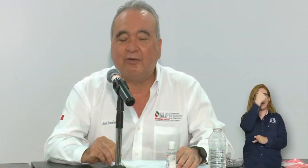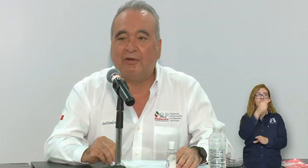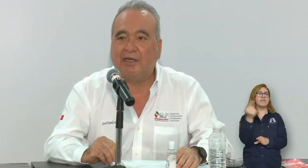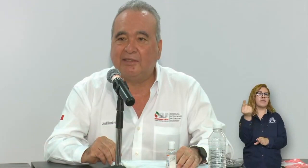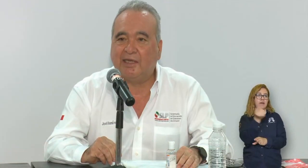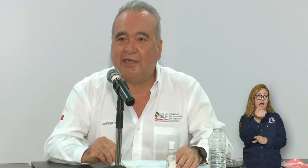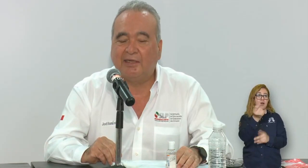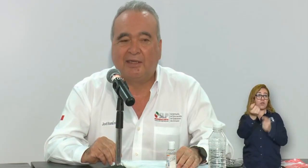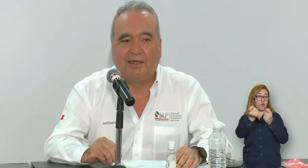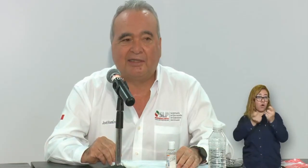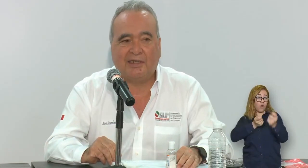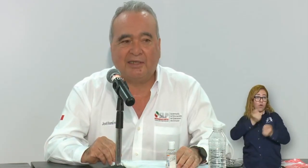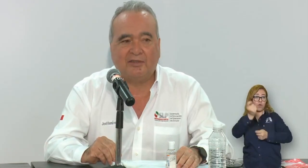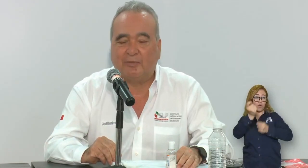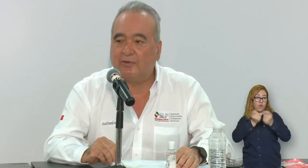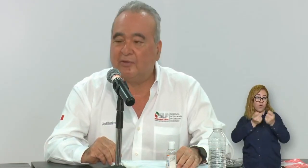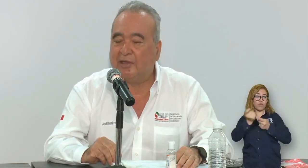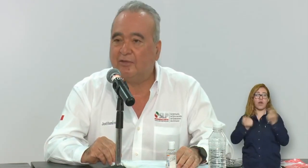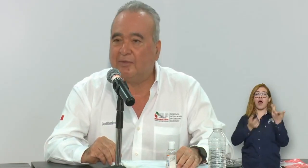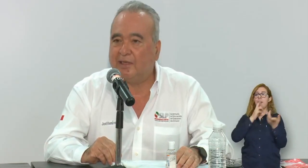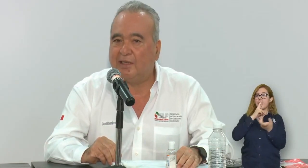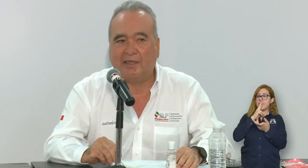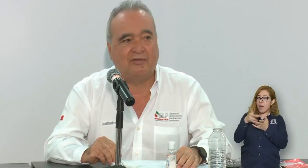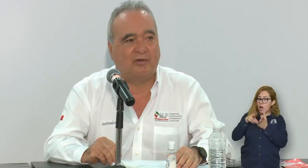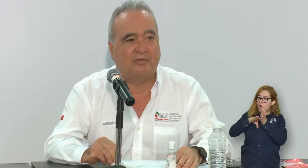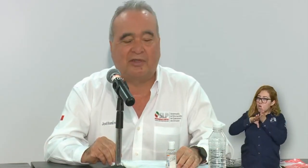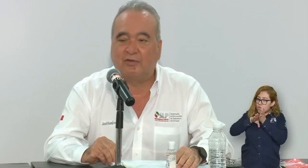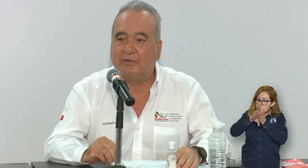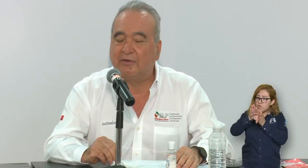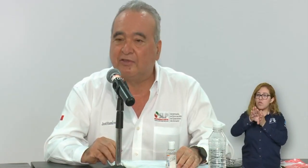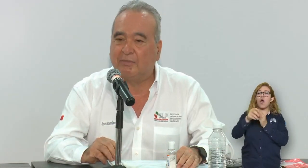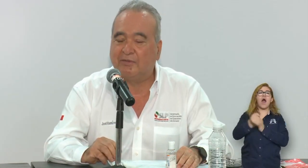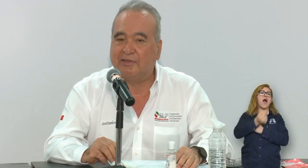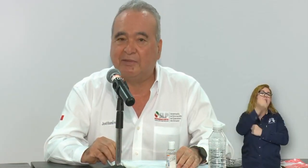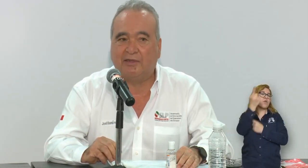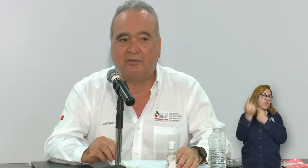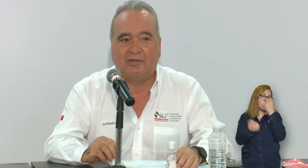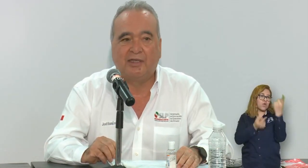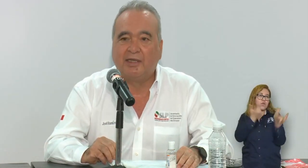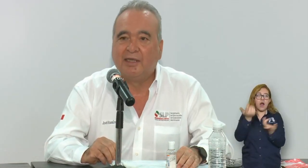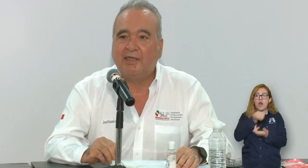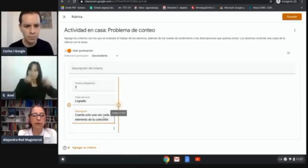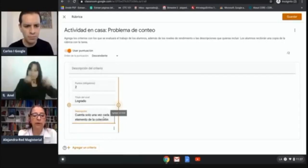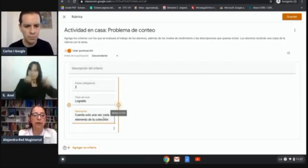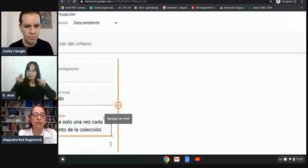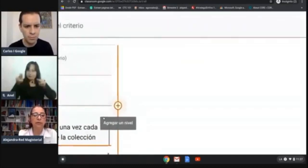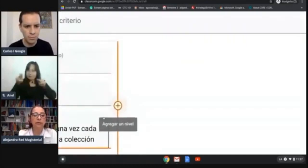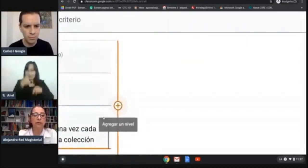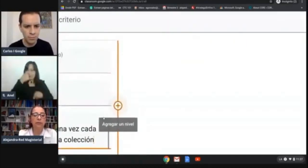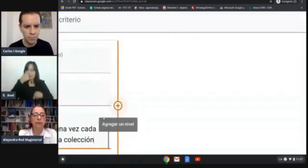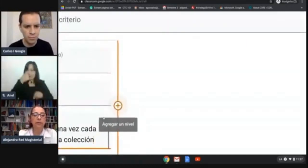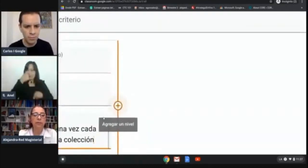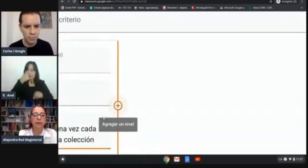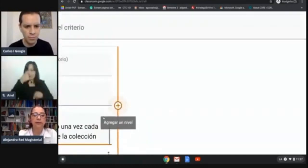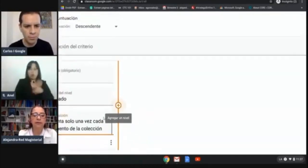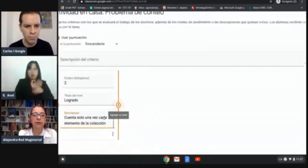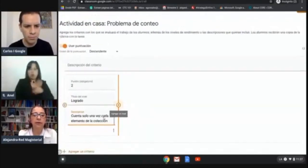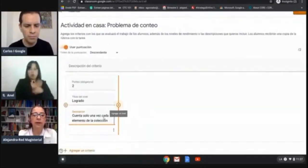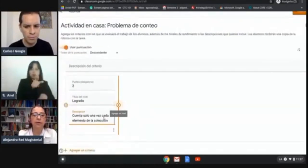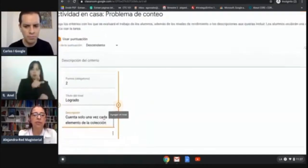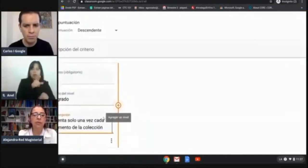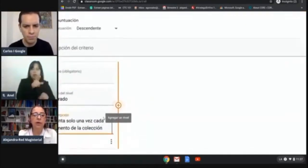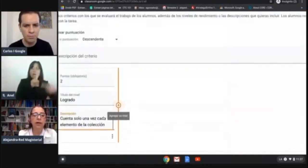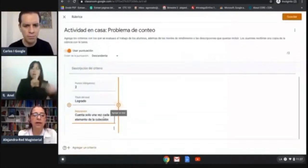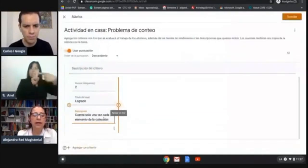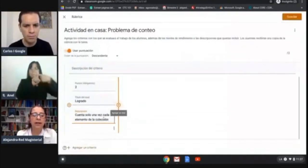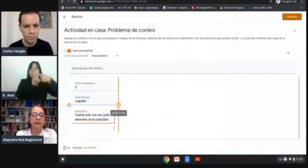a regularizar las áreas de oportunidad que hubiera de aquellos alumnos que no tuvieran los aprovechamientos por último indicó que habrá